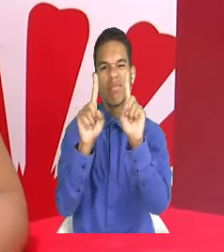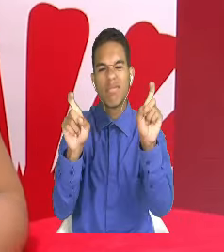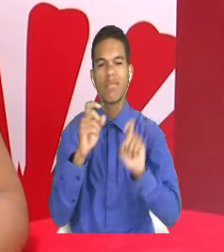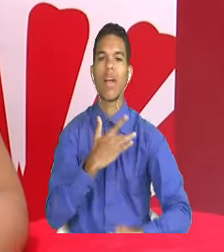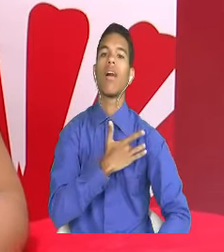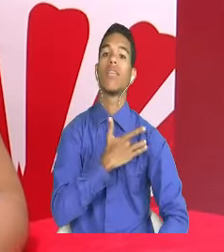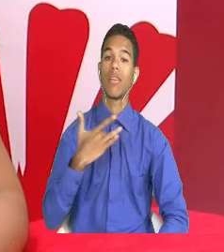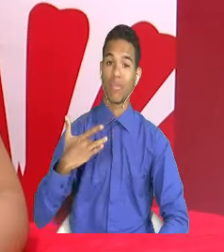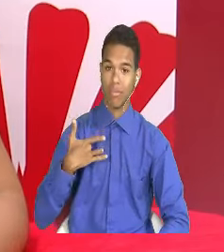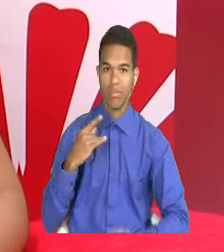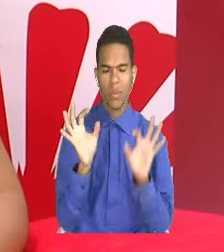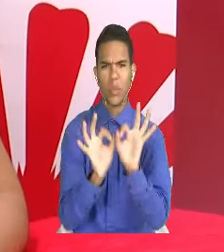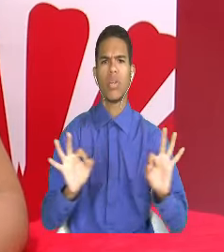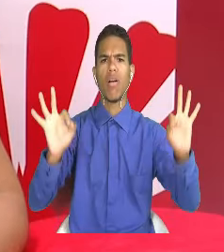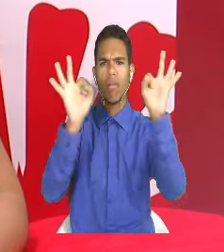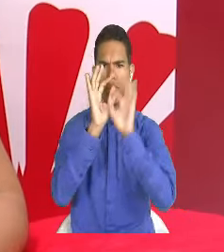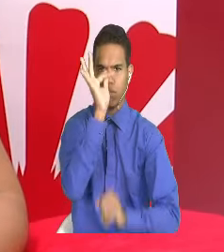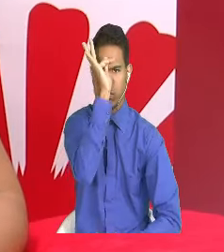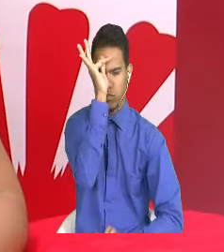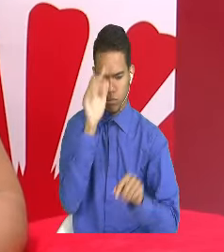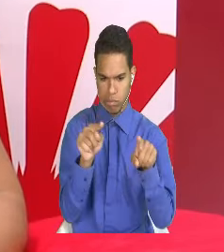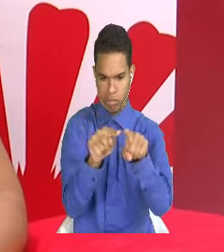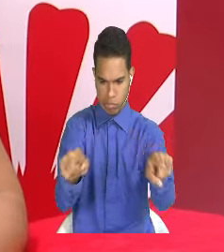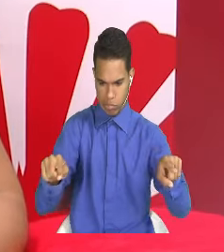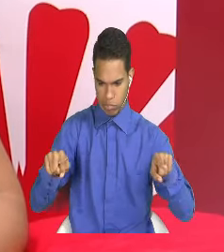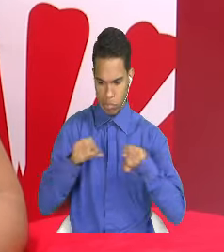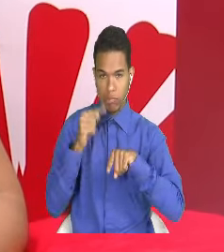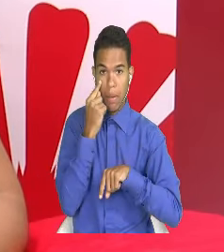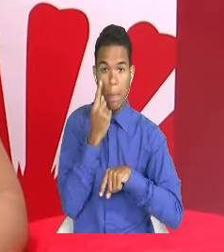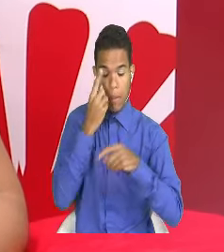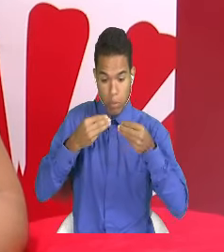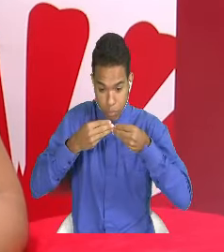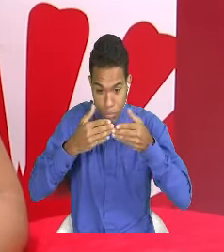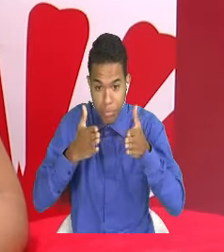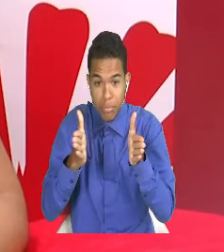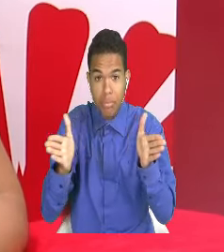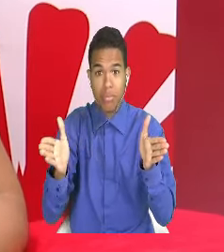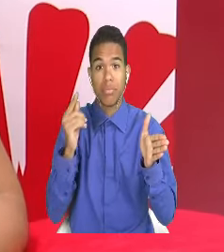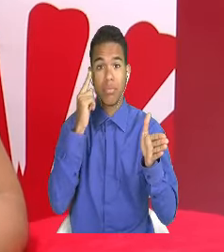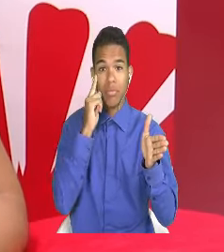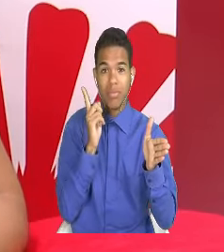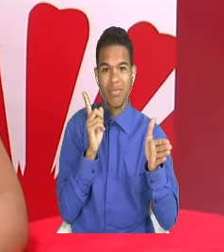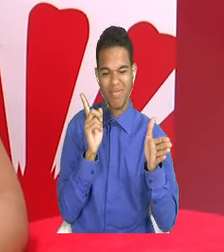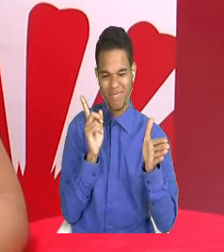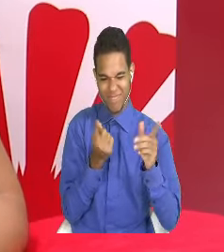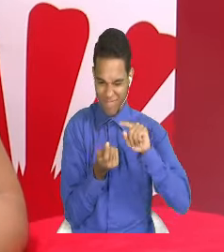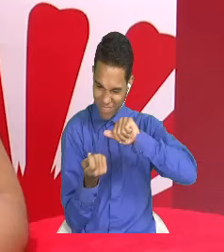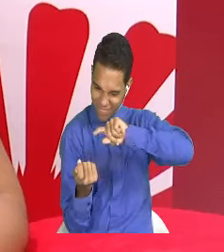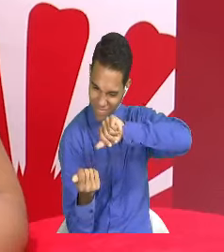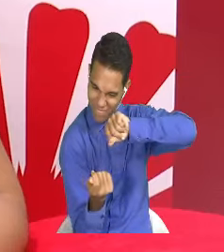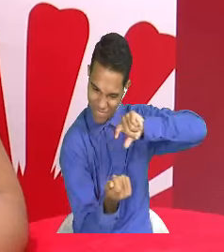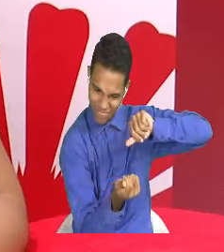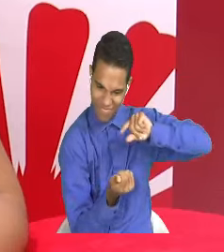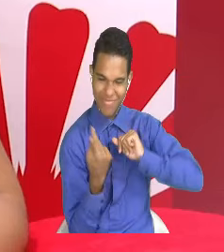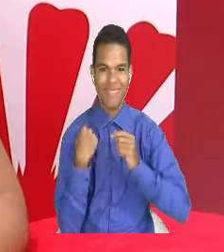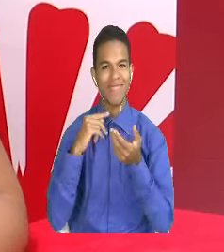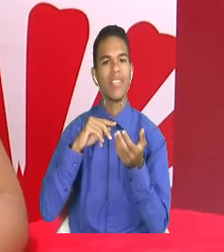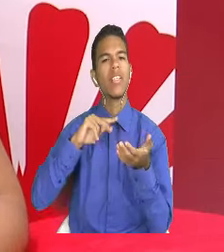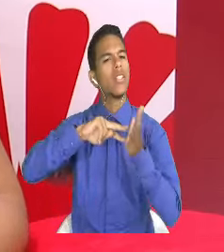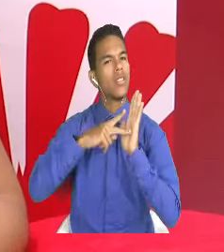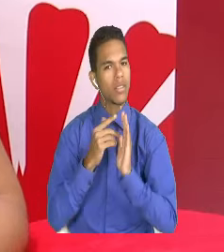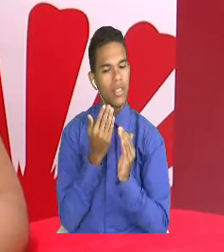importante clínica que está haciendo la apertura en nuestra ciudad y a quienes sus socios le han dado toda la confianza a